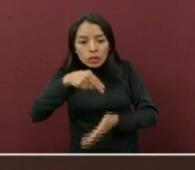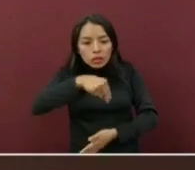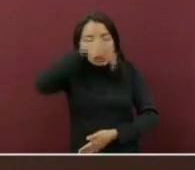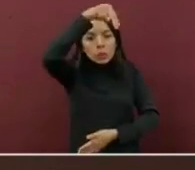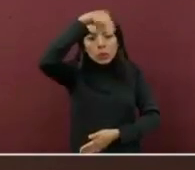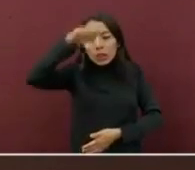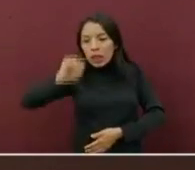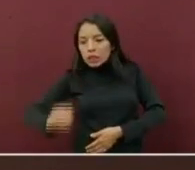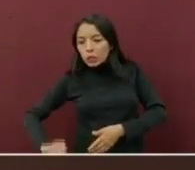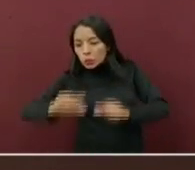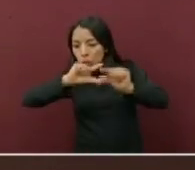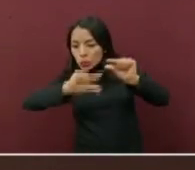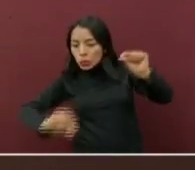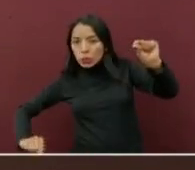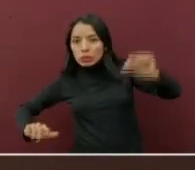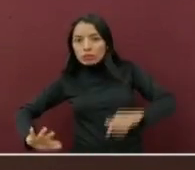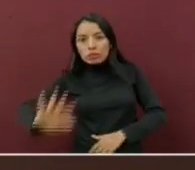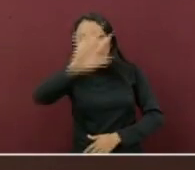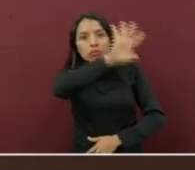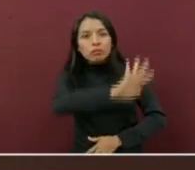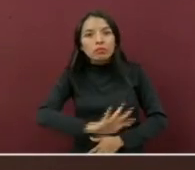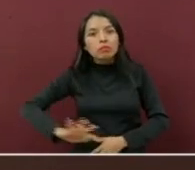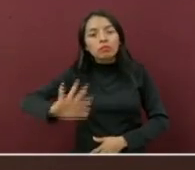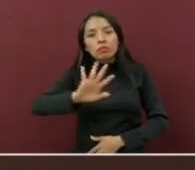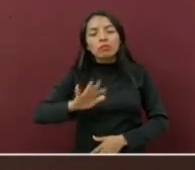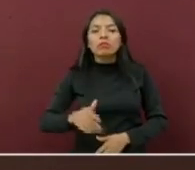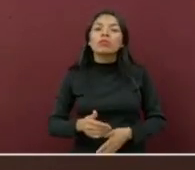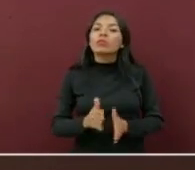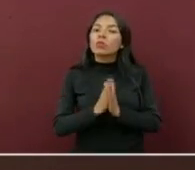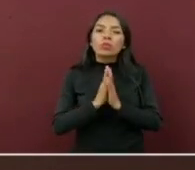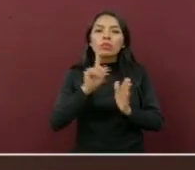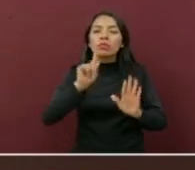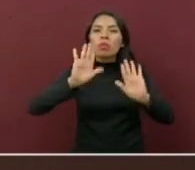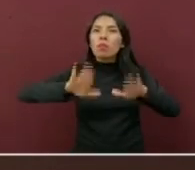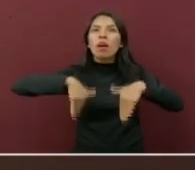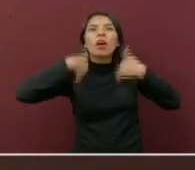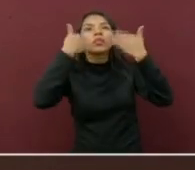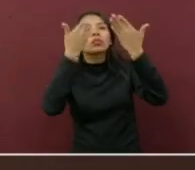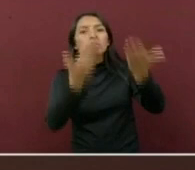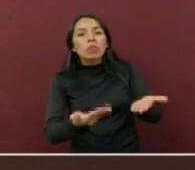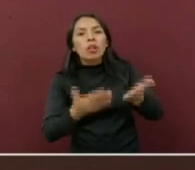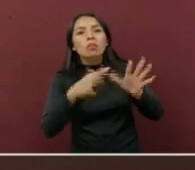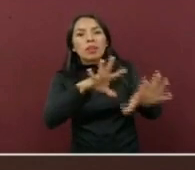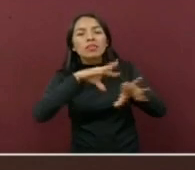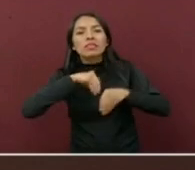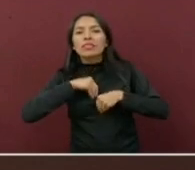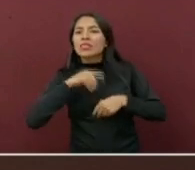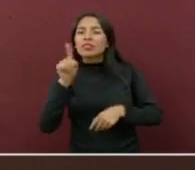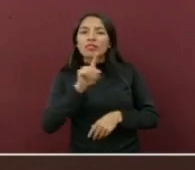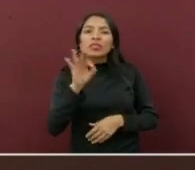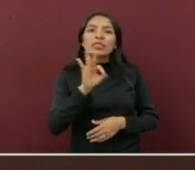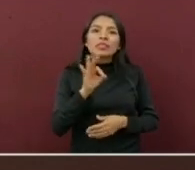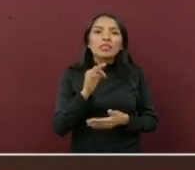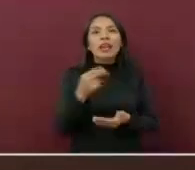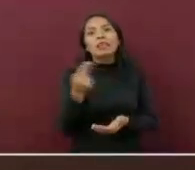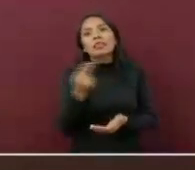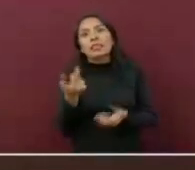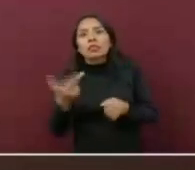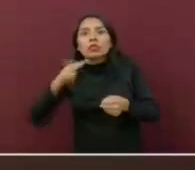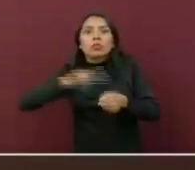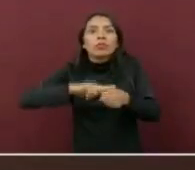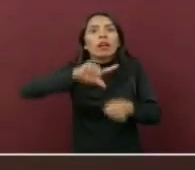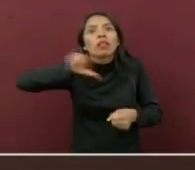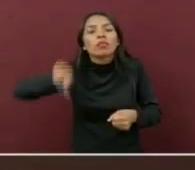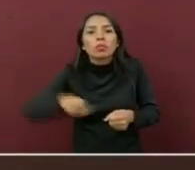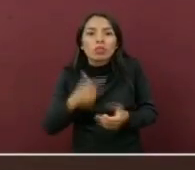del estado reiteró no se expongan a infectarse su por su cuadro puede complicarse requerir hospitalización o